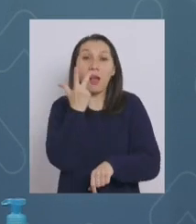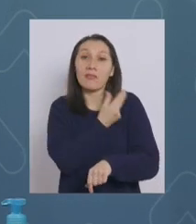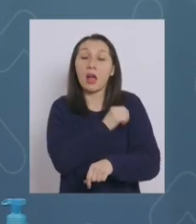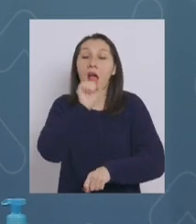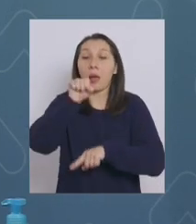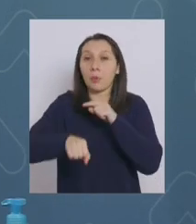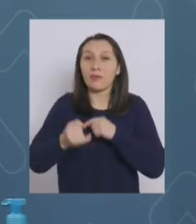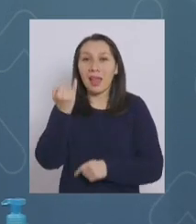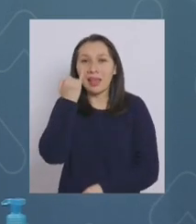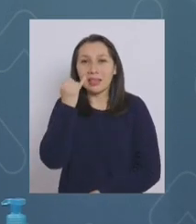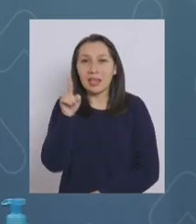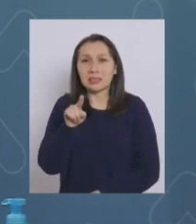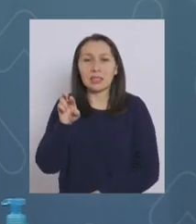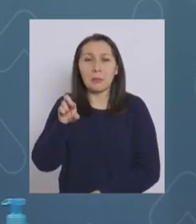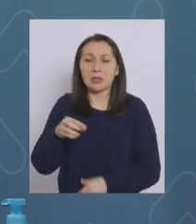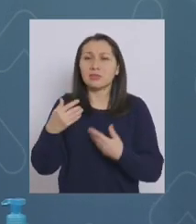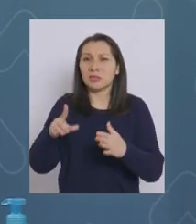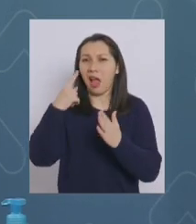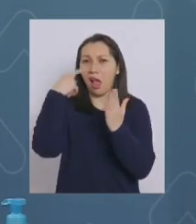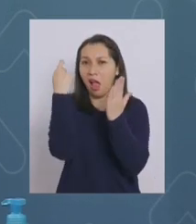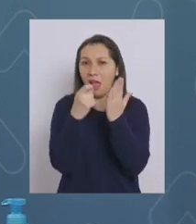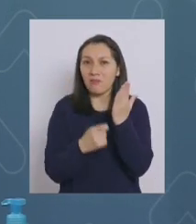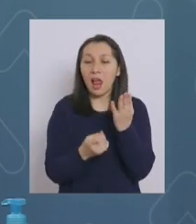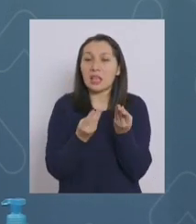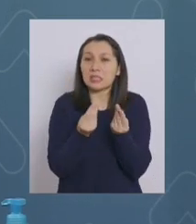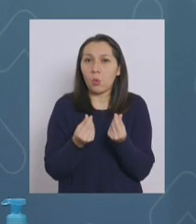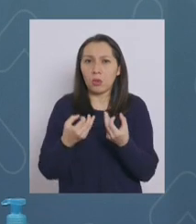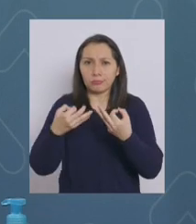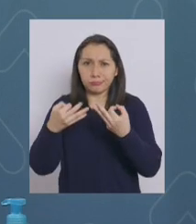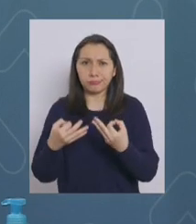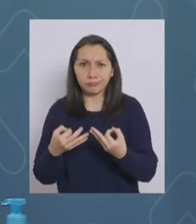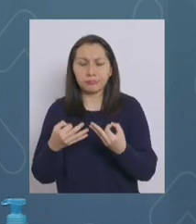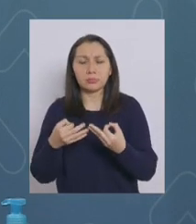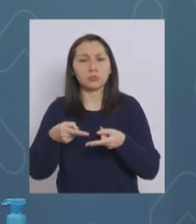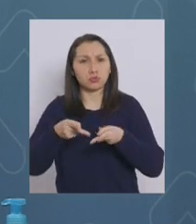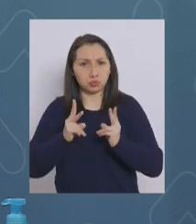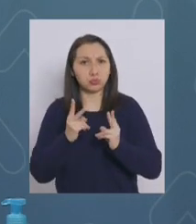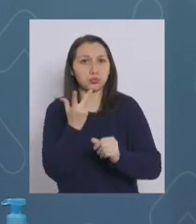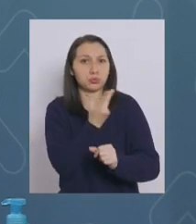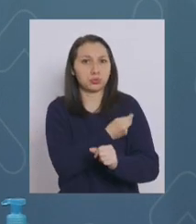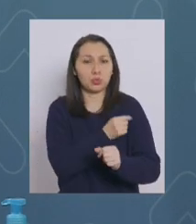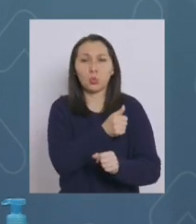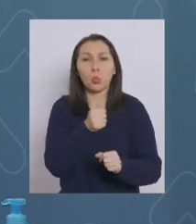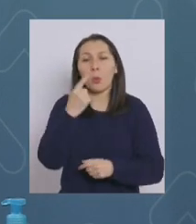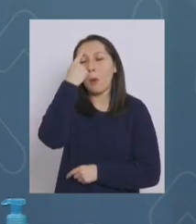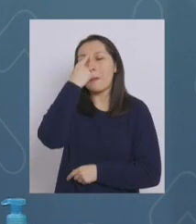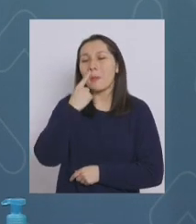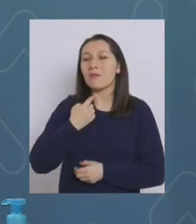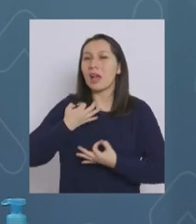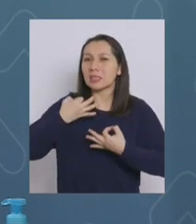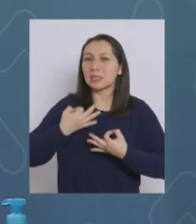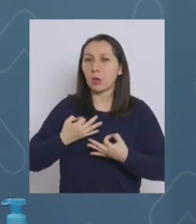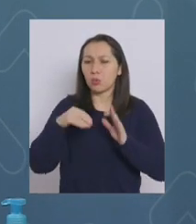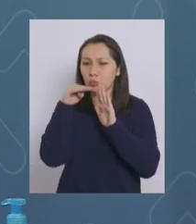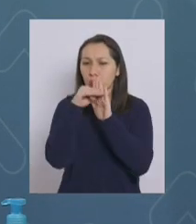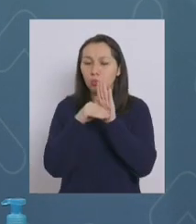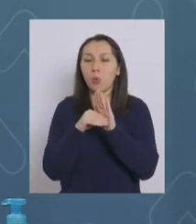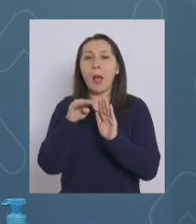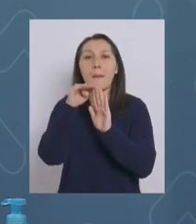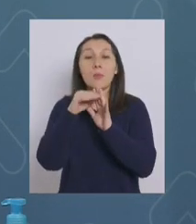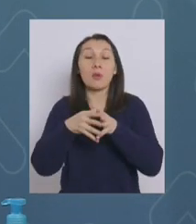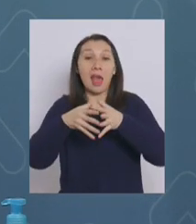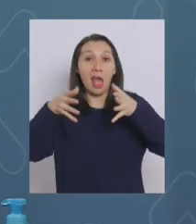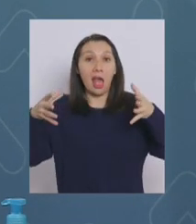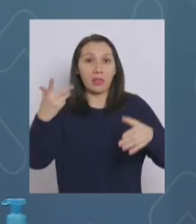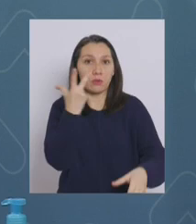ISP pasaron todas las evaluaciones de calidad, seguridad y eficacia. Todas las vacunas tienen un perfil de seguridad adecuado para un programa de vacunación tan